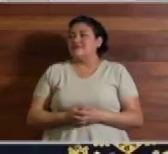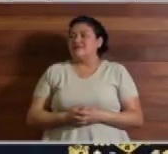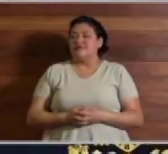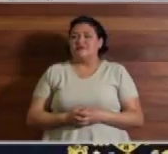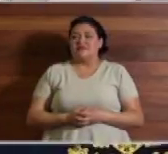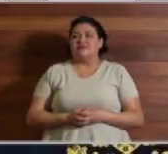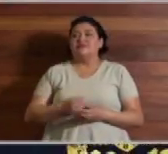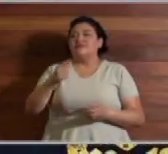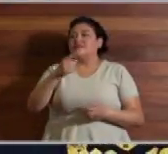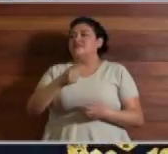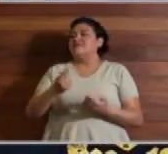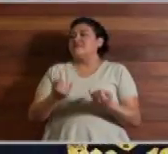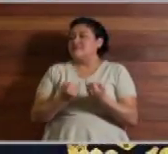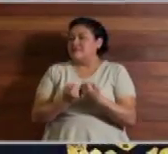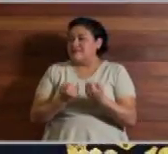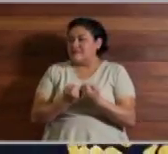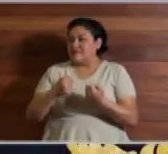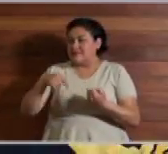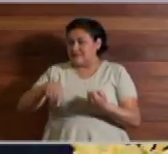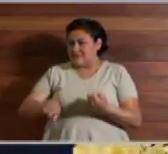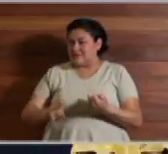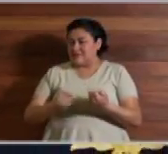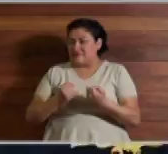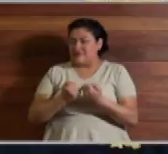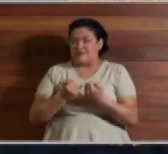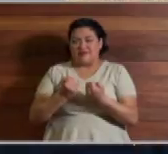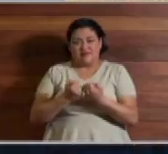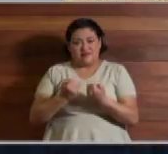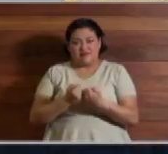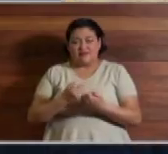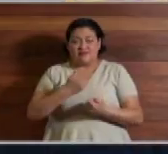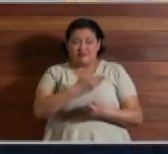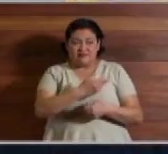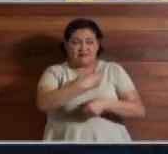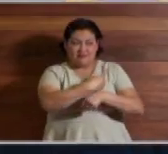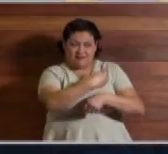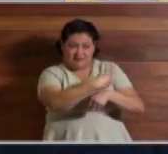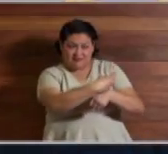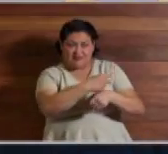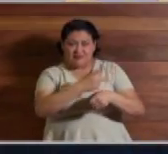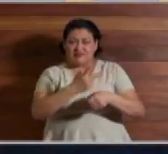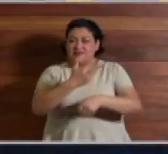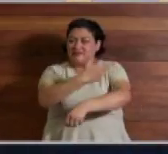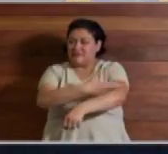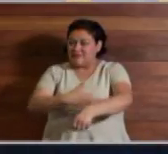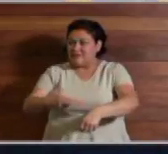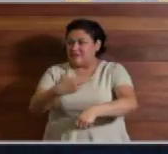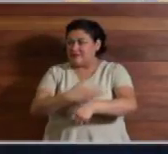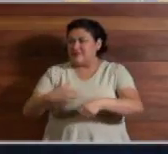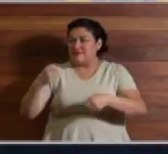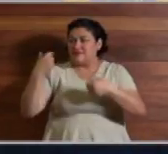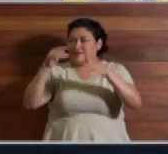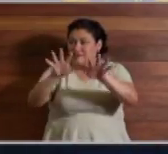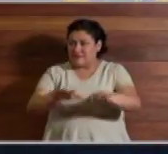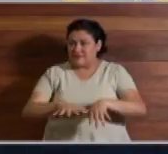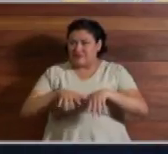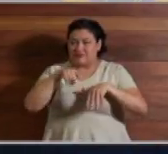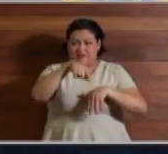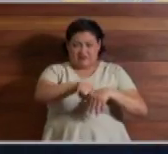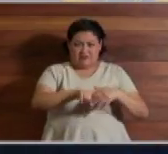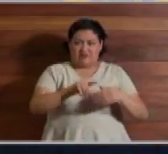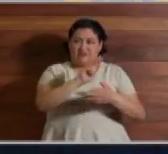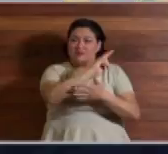Nuevamente mi reconocimiento al presidente de la CNDH, Luis Rodríguez González, por esta iniciativa que el Programa Universitario de